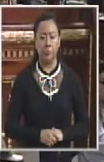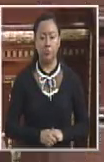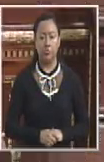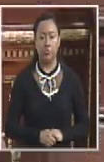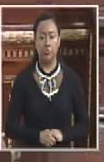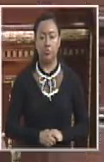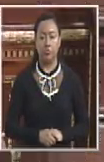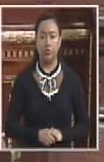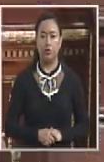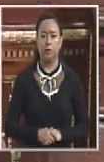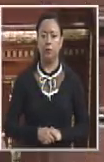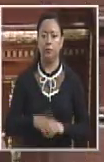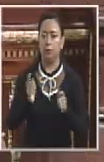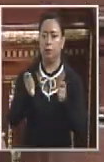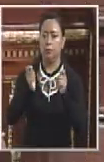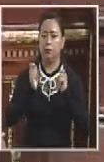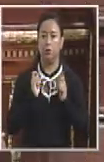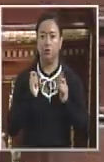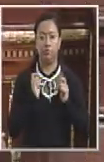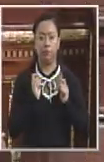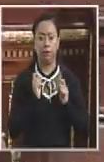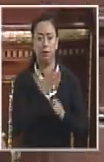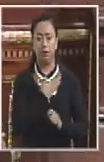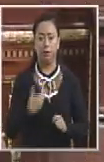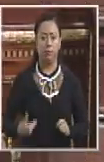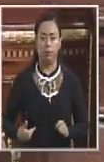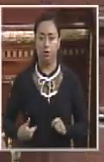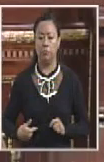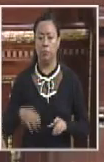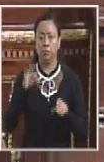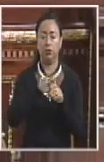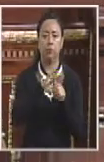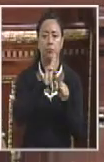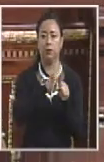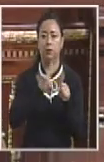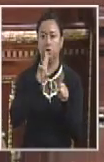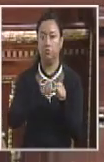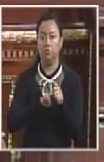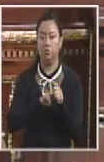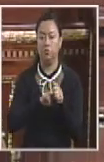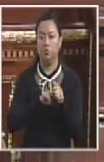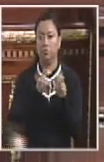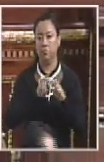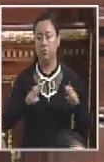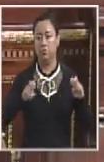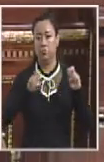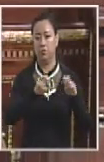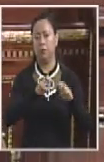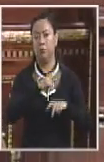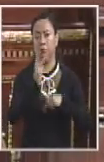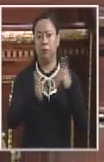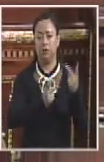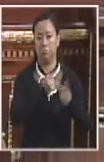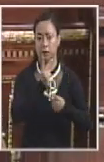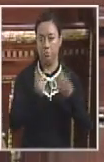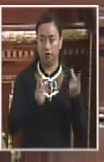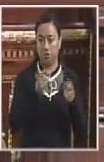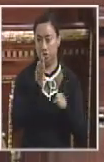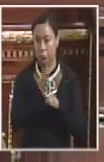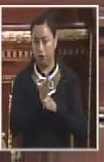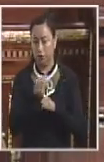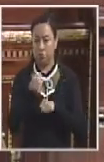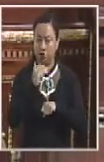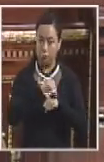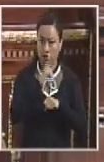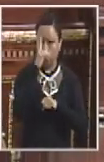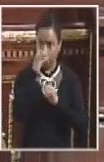Por instrucciones de la Presidencia y en votación económica se consulta al Pleno si está a favor o en contra de la inclusión